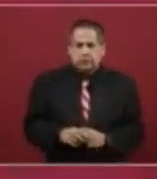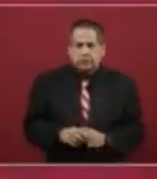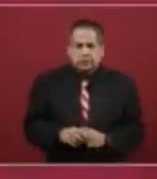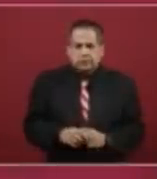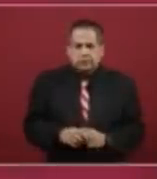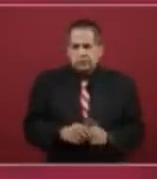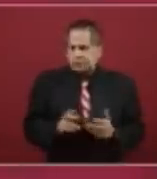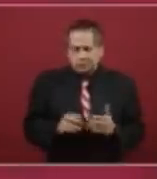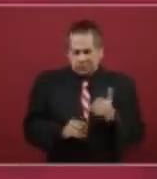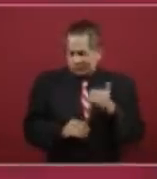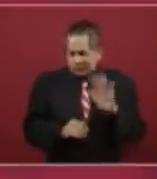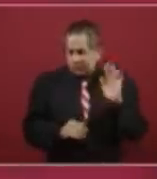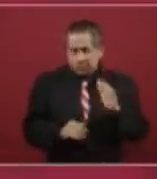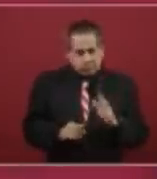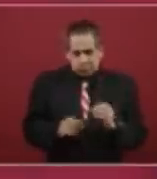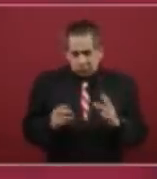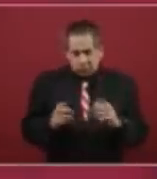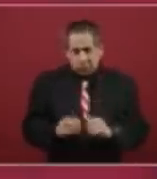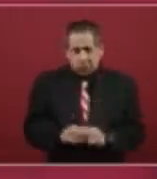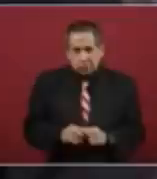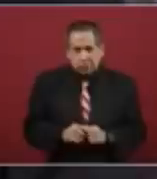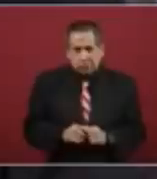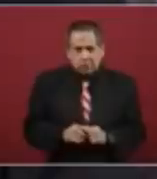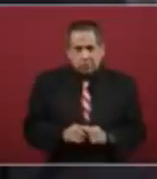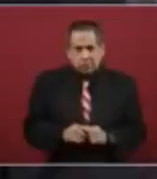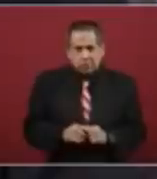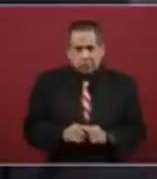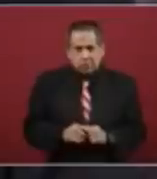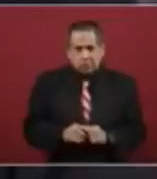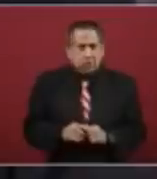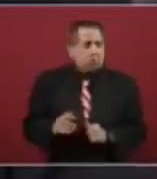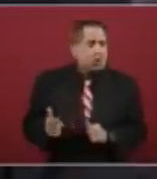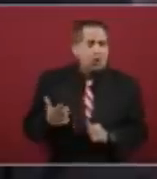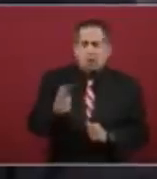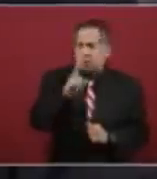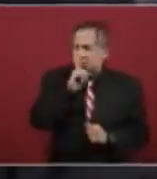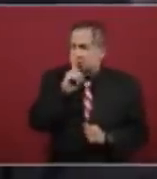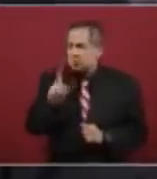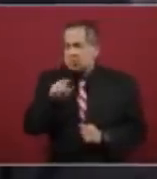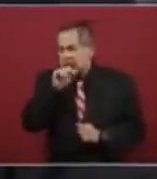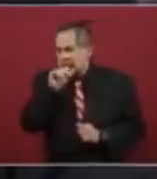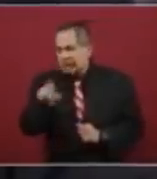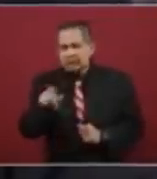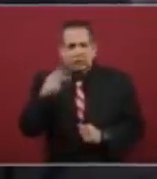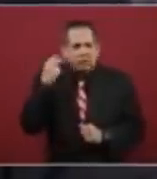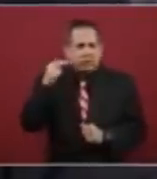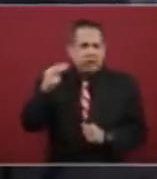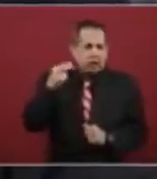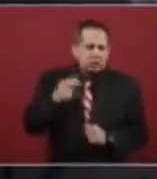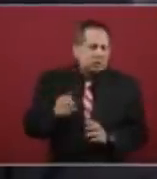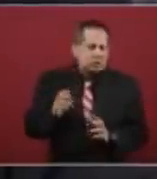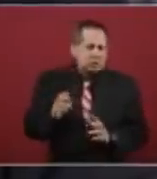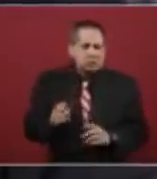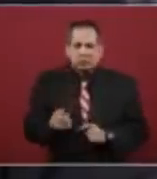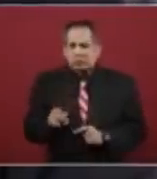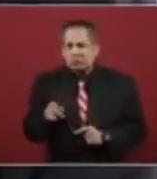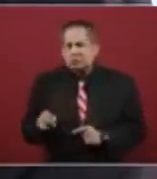muy por encima de Guanajuato, de Jalisco, de Veracruz, de